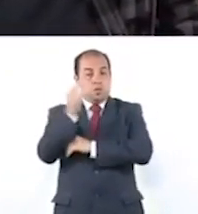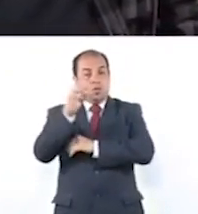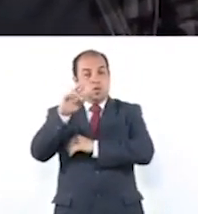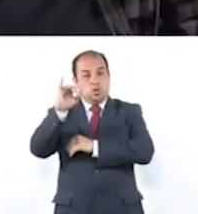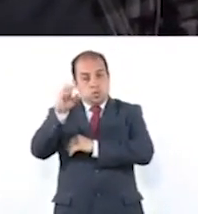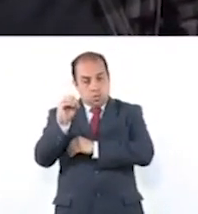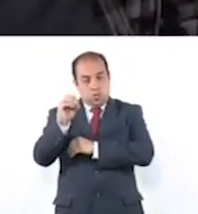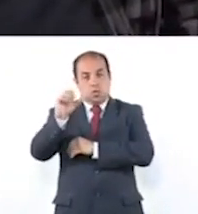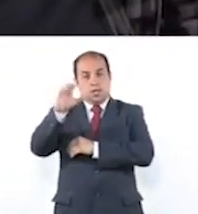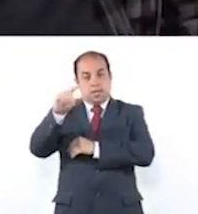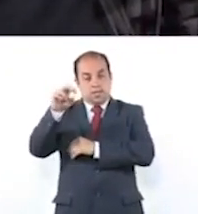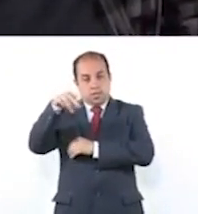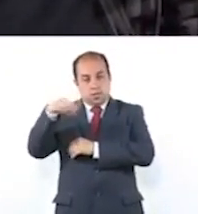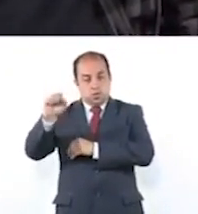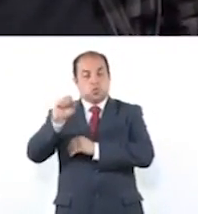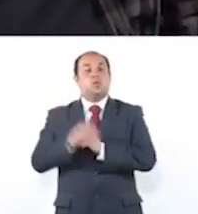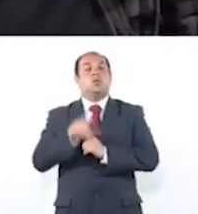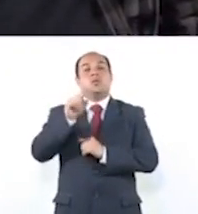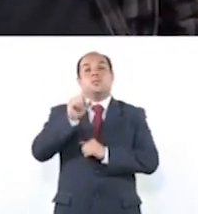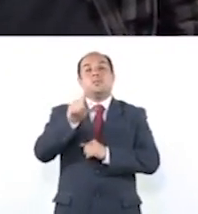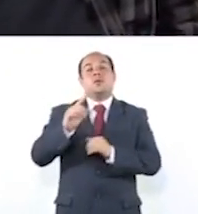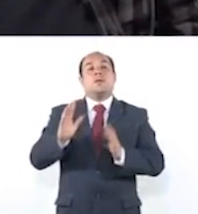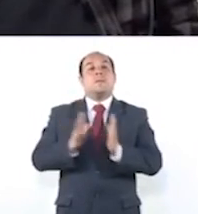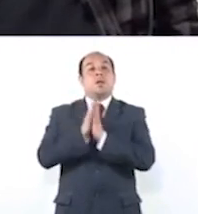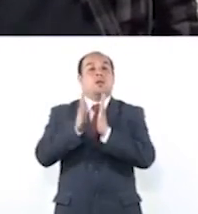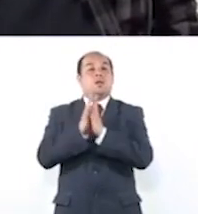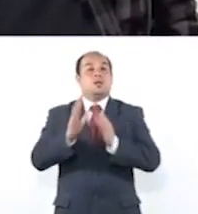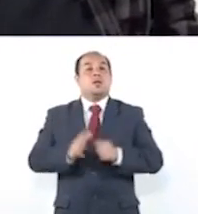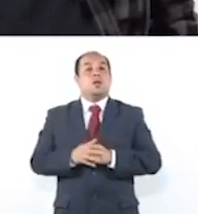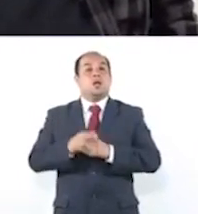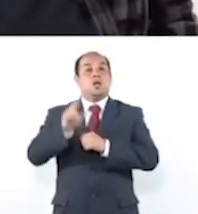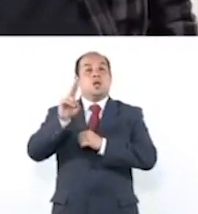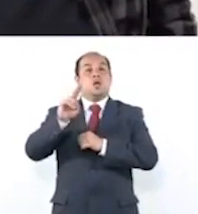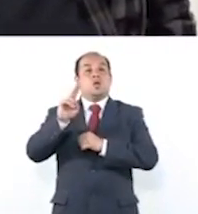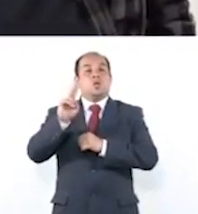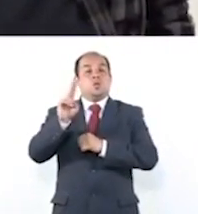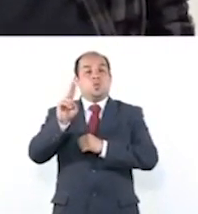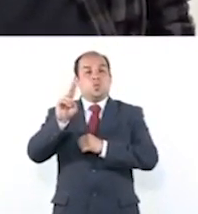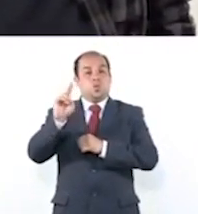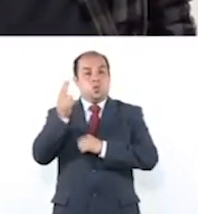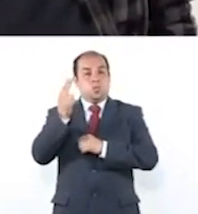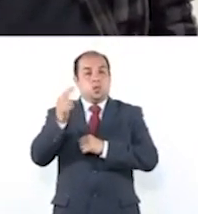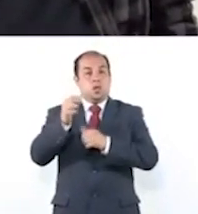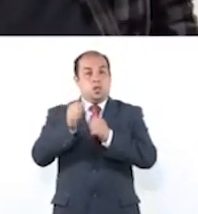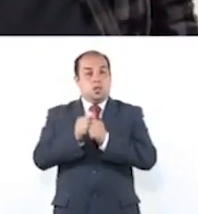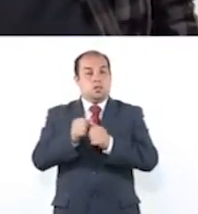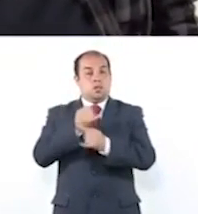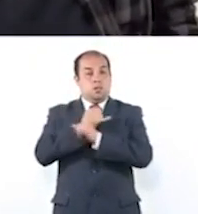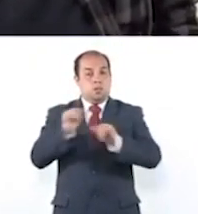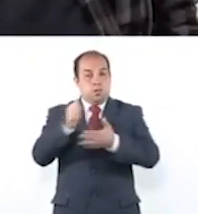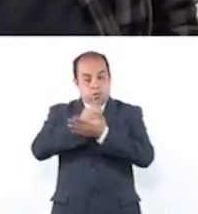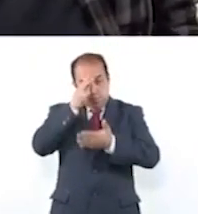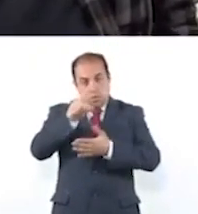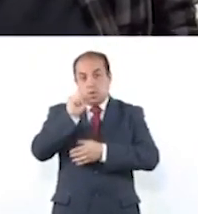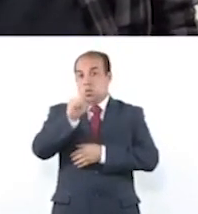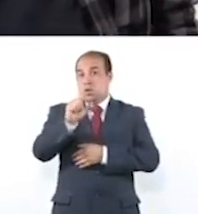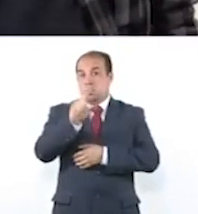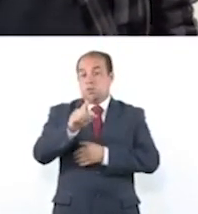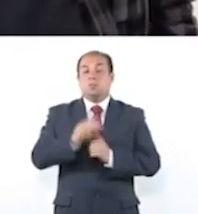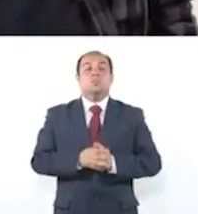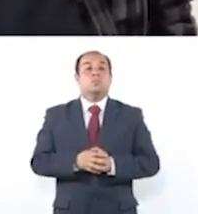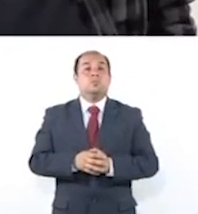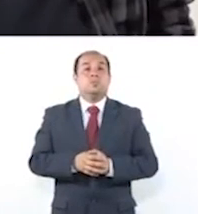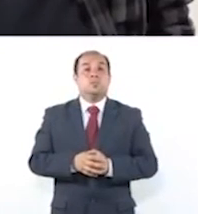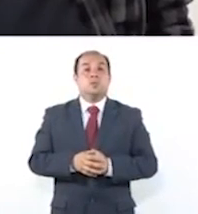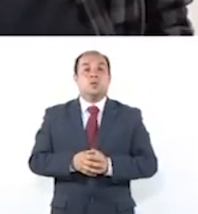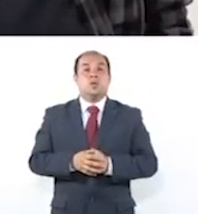Castellanos, también ya está involucrada la Universidad Autónoma de la Ciudad de México y al mismo tiempo recorrer toda